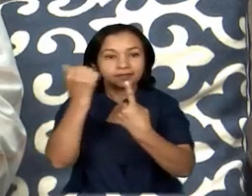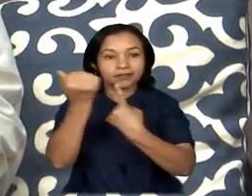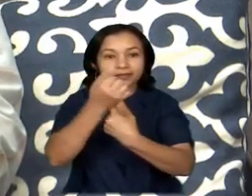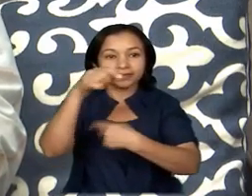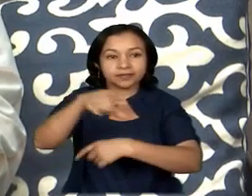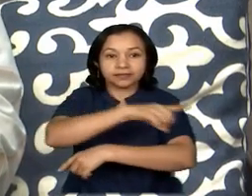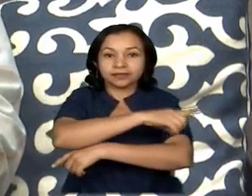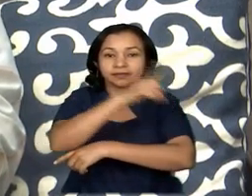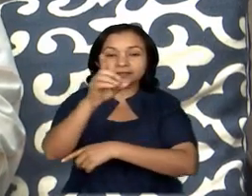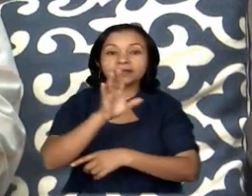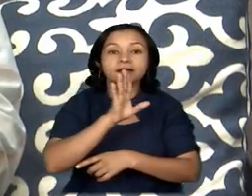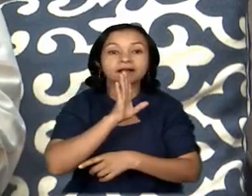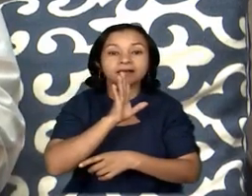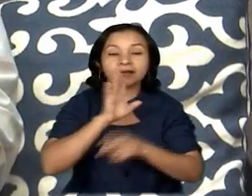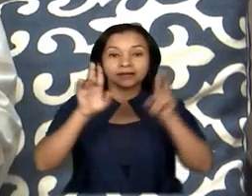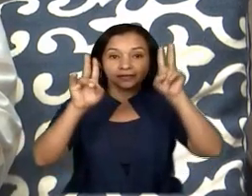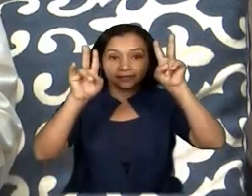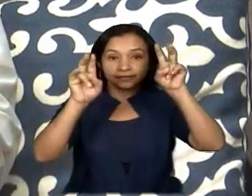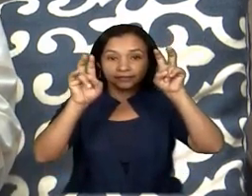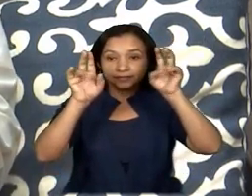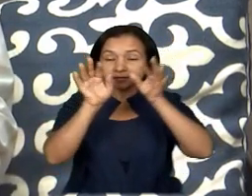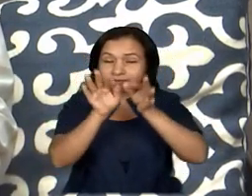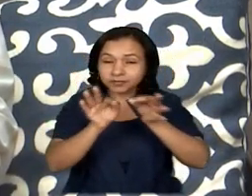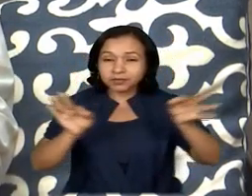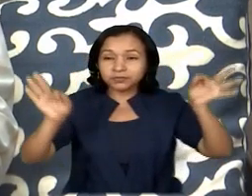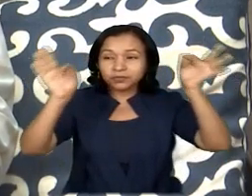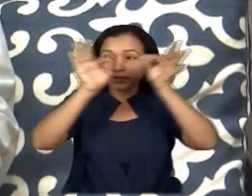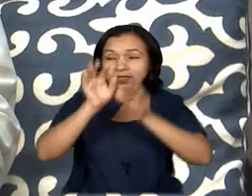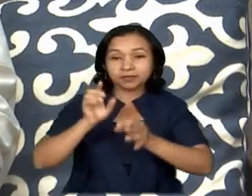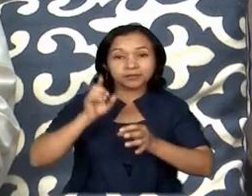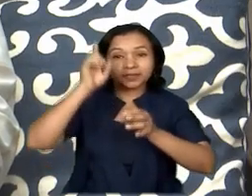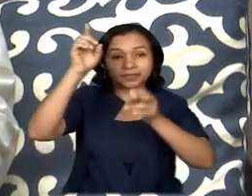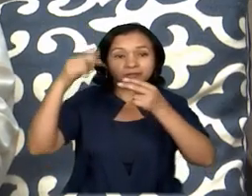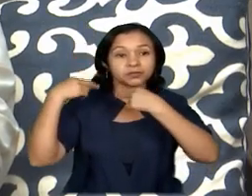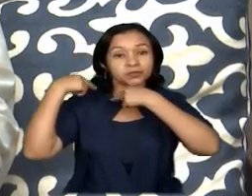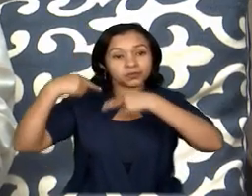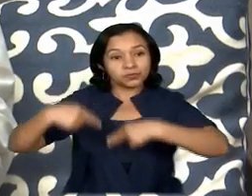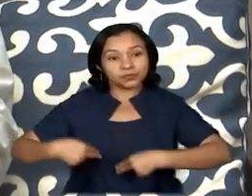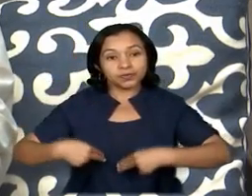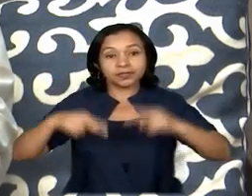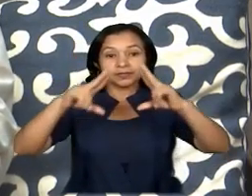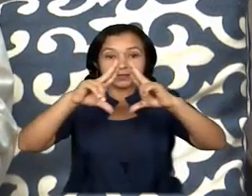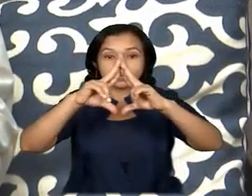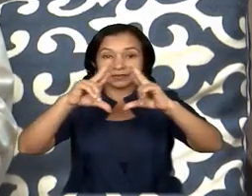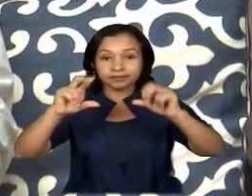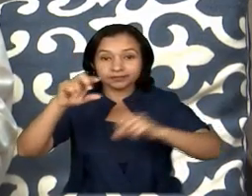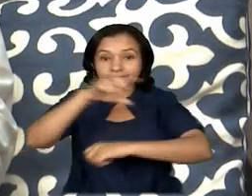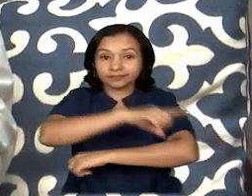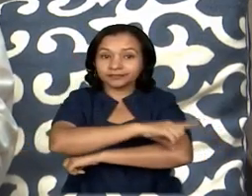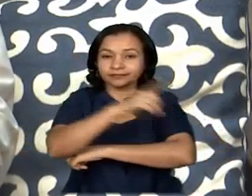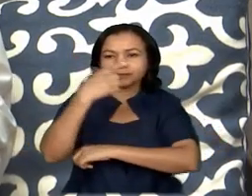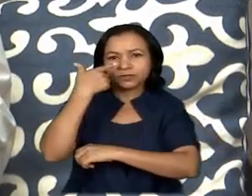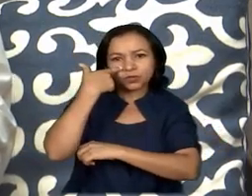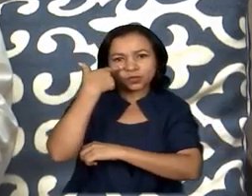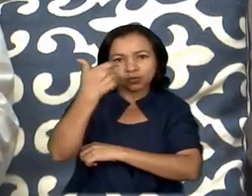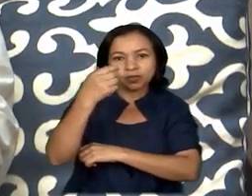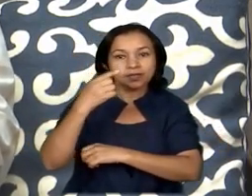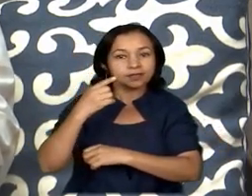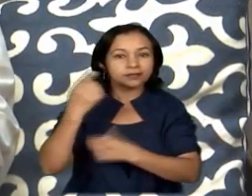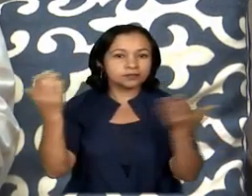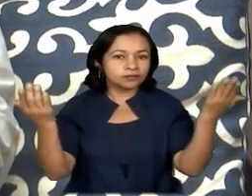oportunidad, conversando sobre un tema muy importante para el desarrollo humano y social de nuestra nación. Hoy estaremos conociendo los avances